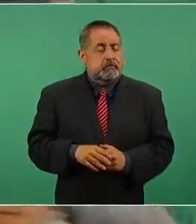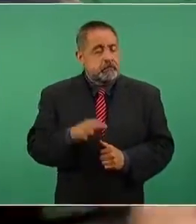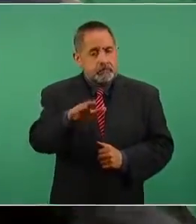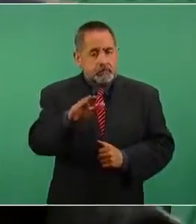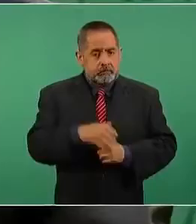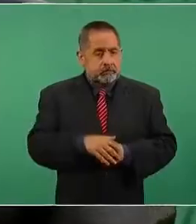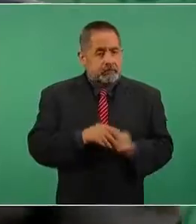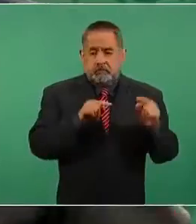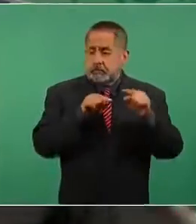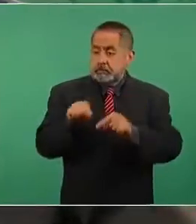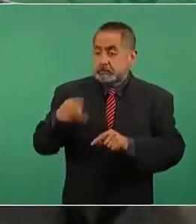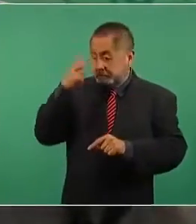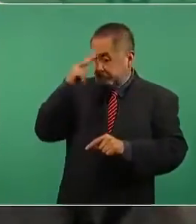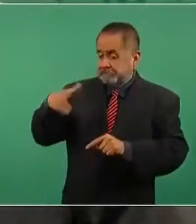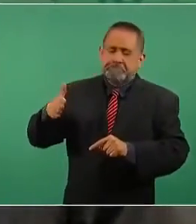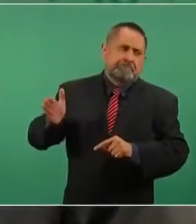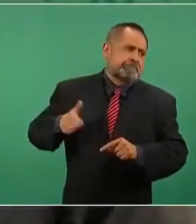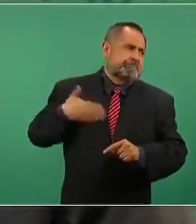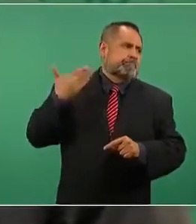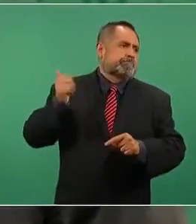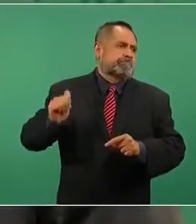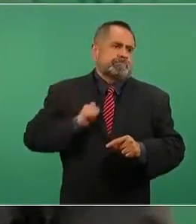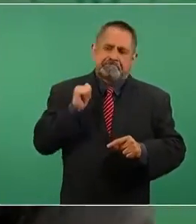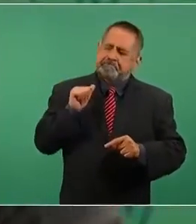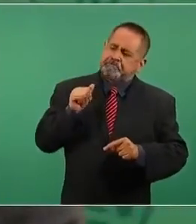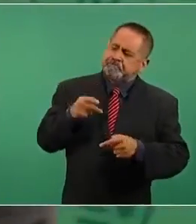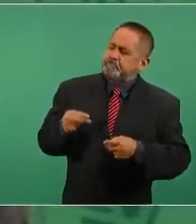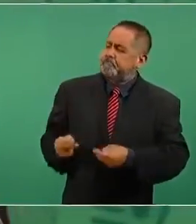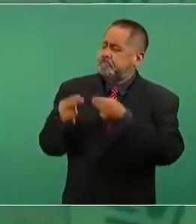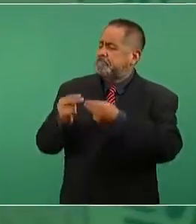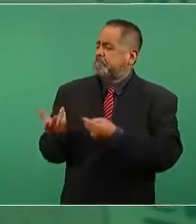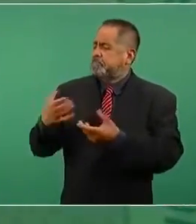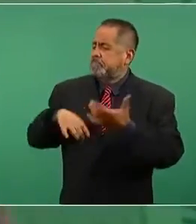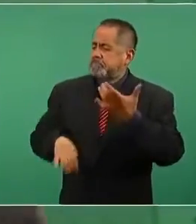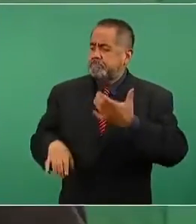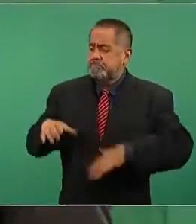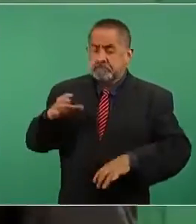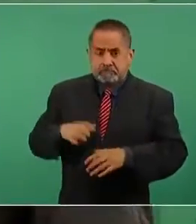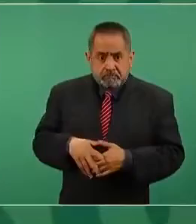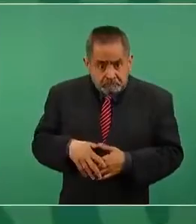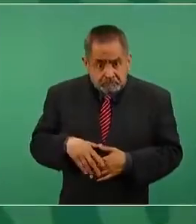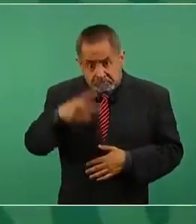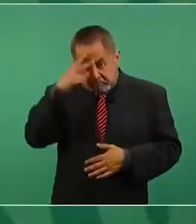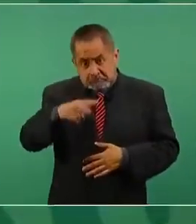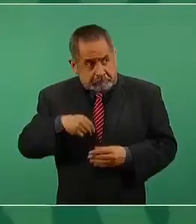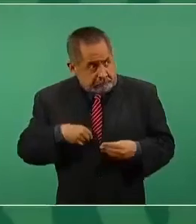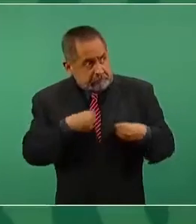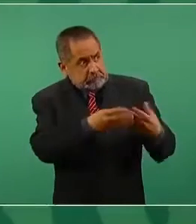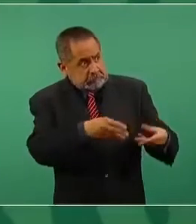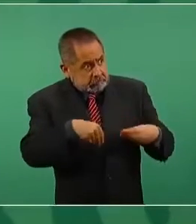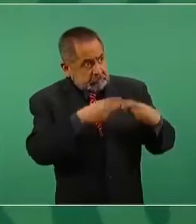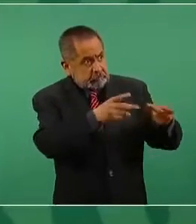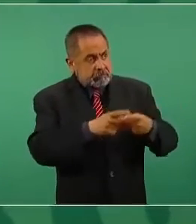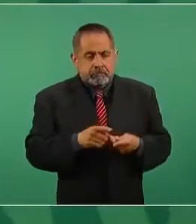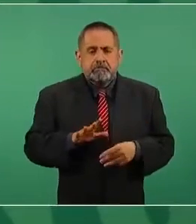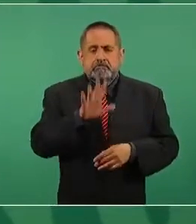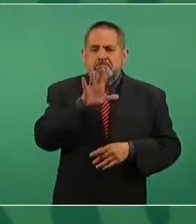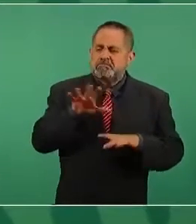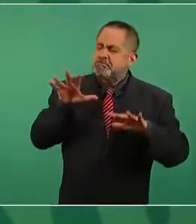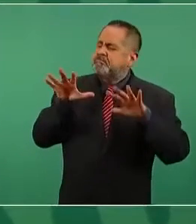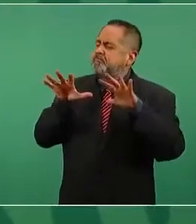Venían a hacer su agosto como si México fuese tierra de conquista.